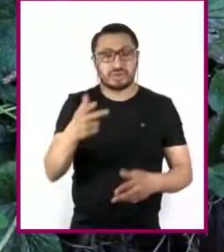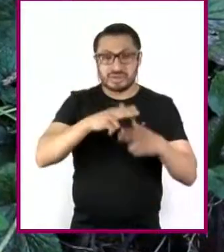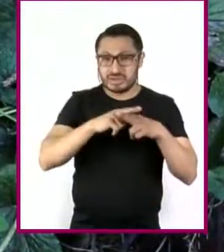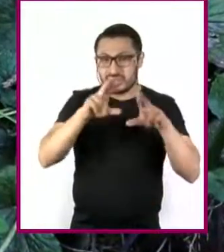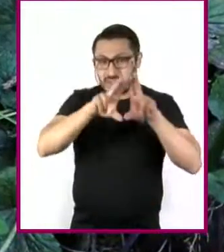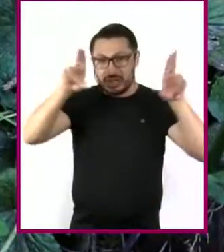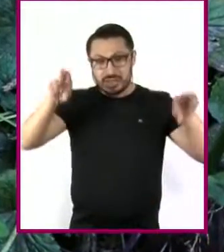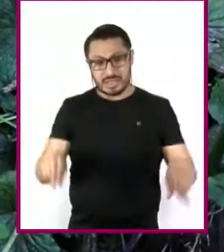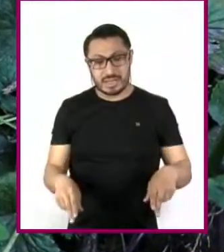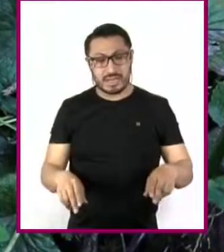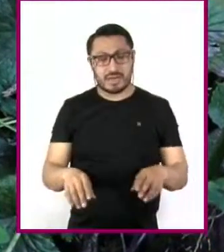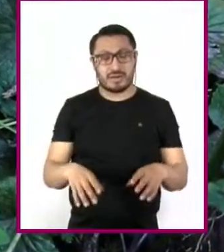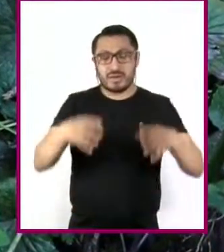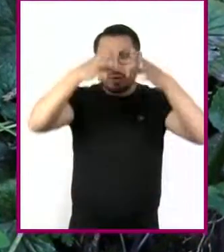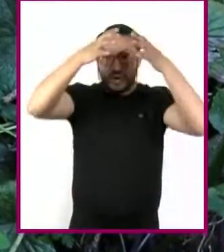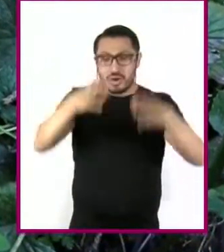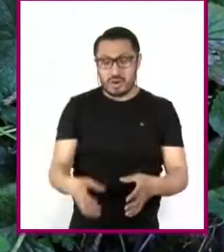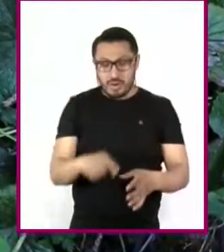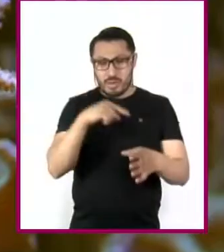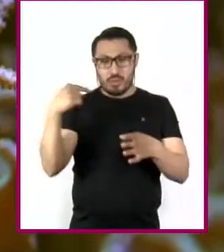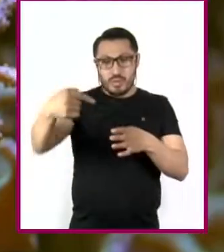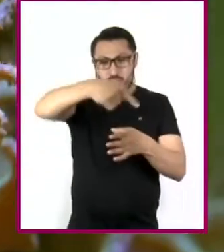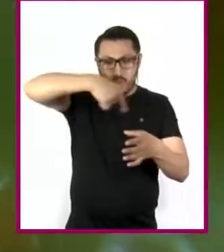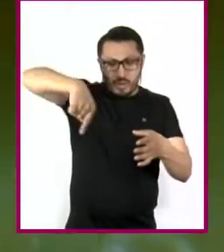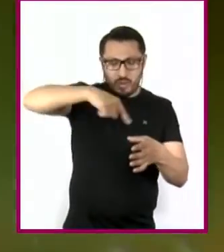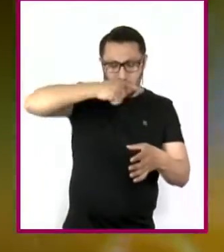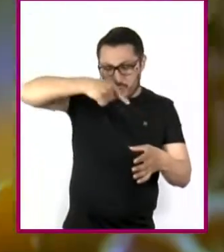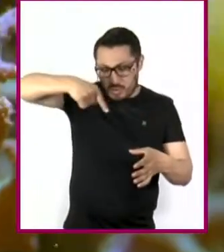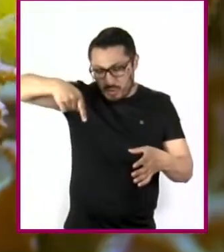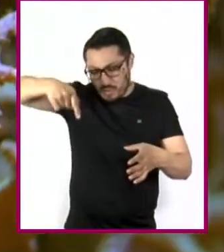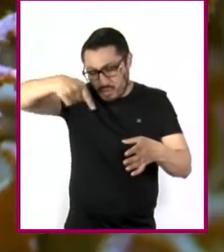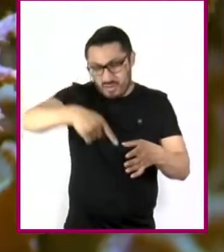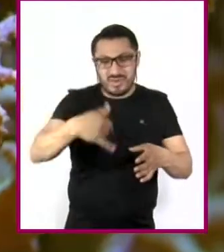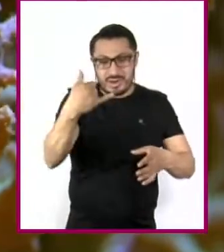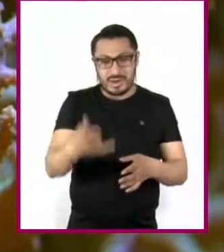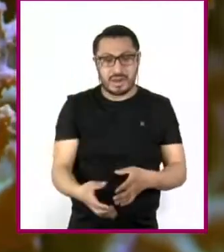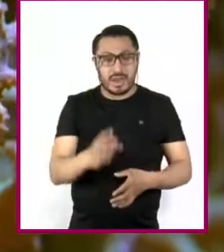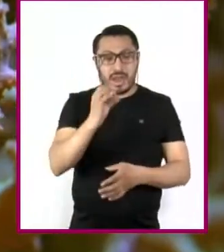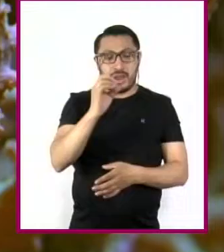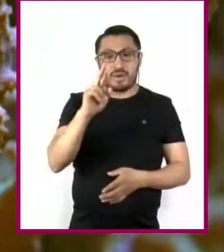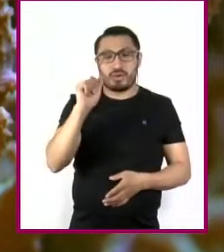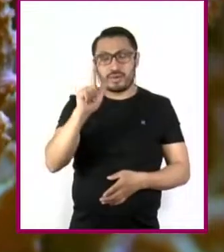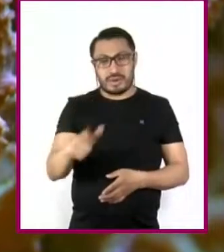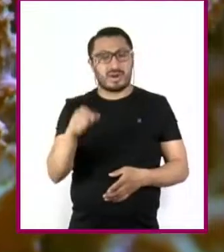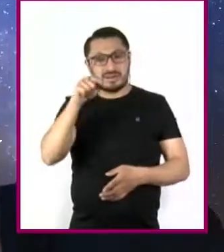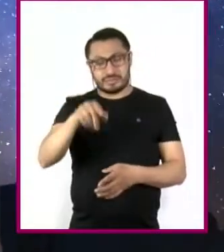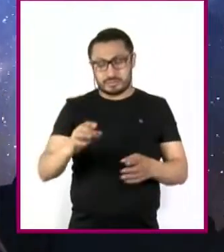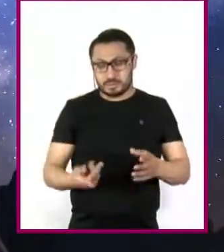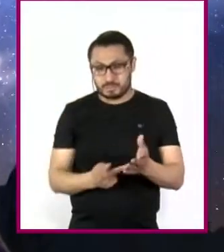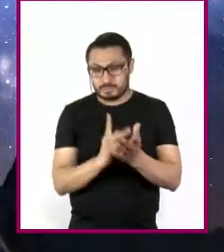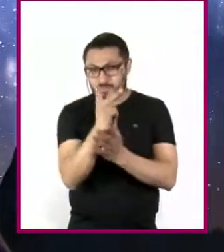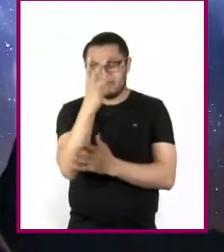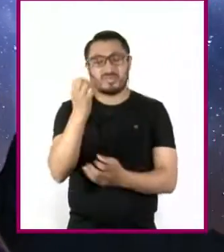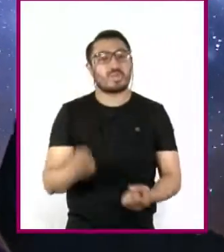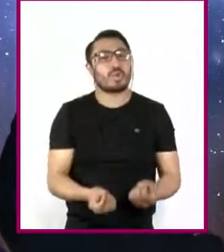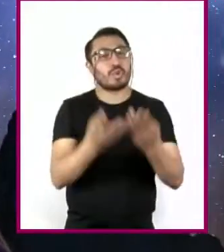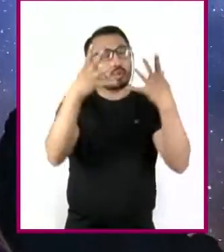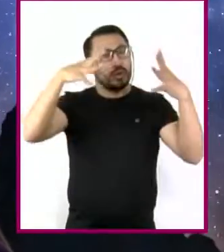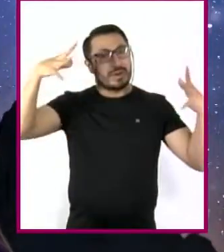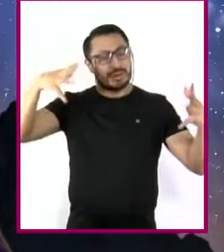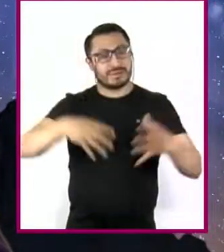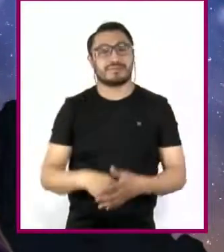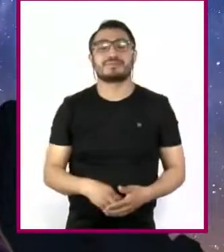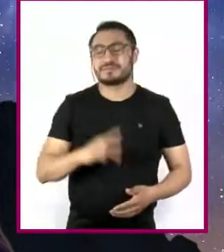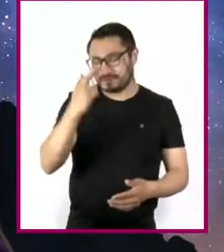cuentan los anillos de los troncos de algunos árboles y hasta el crecimiento del coral. ¿Recuerdas bien, Mati? Hay diferentes